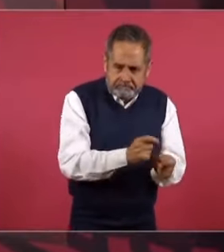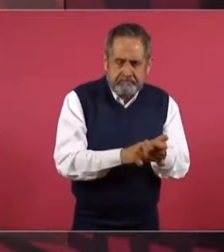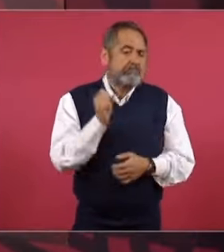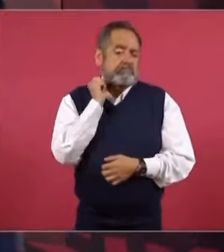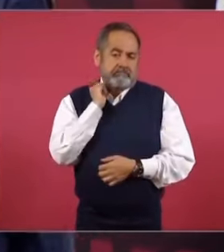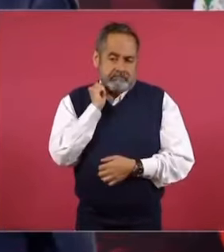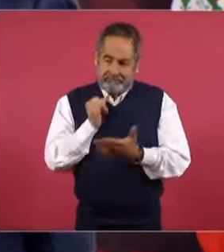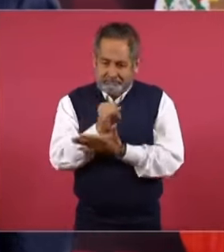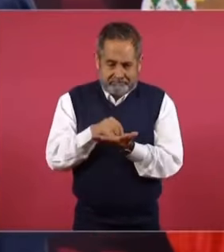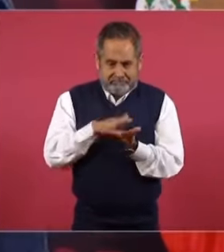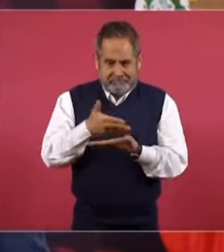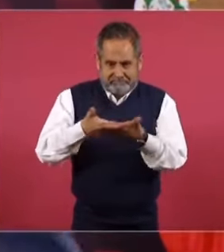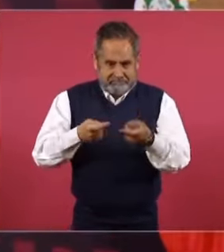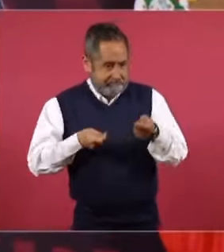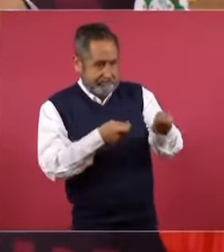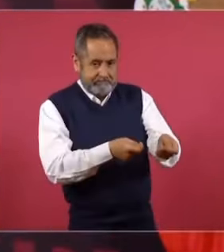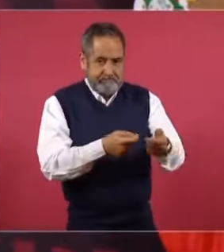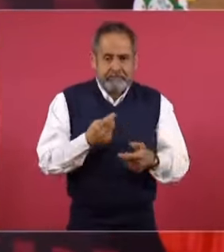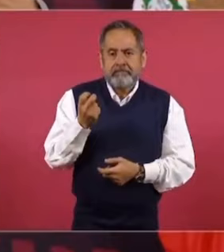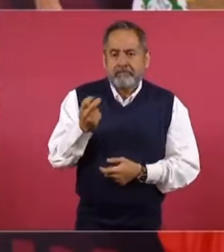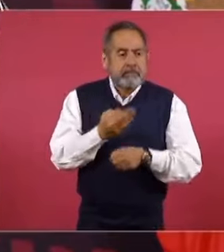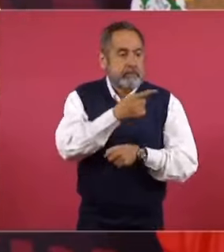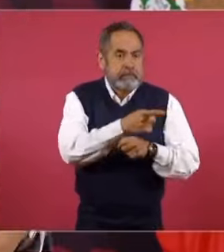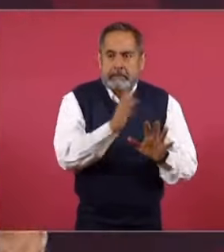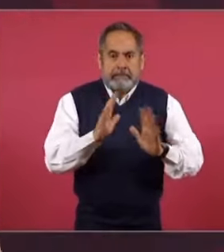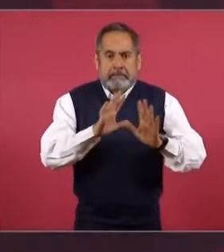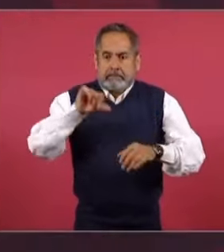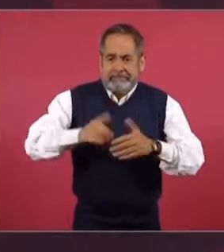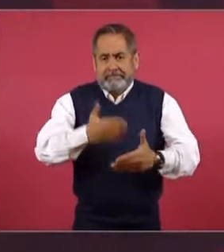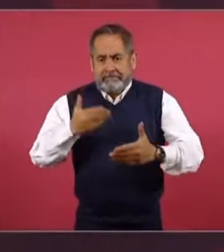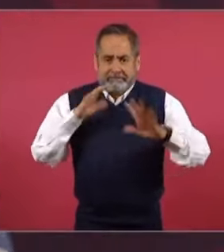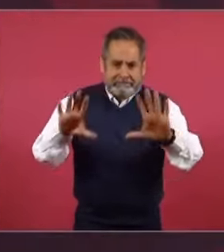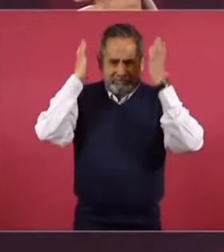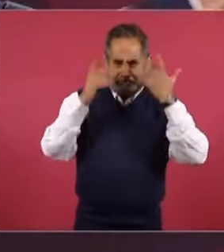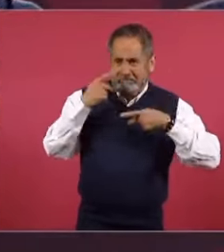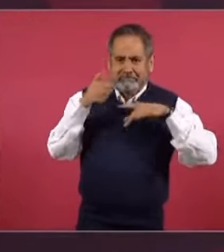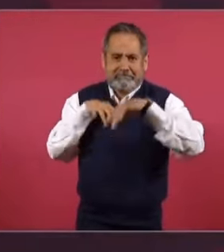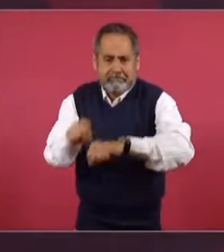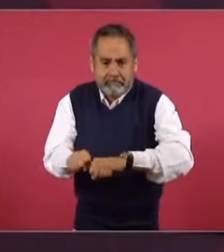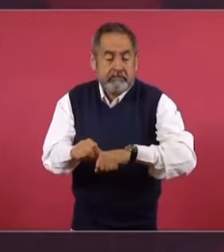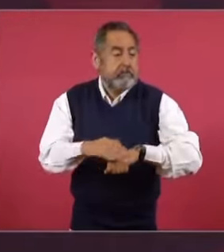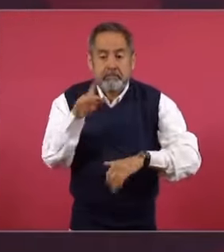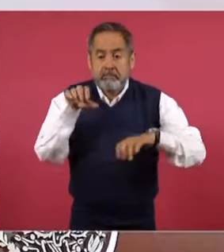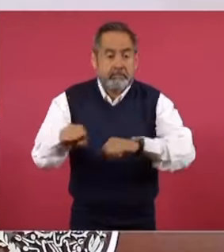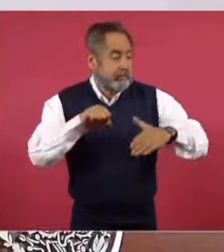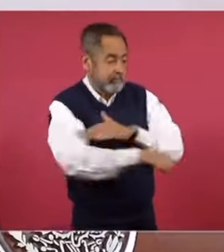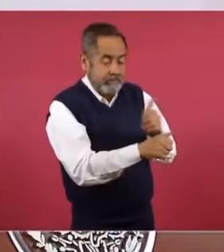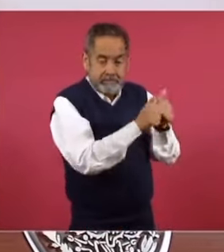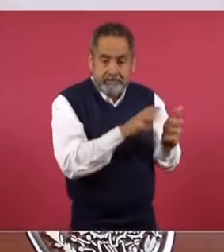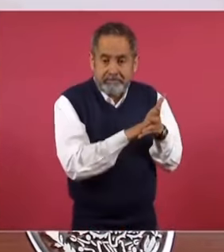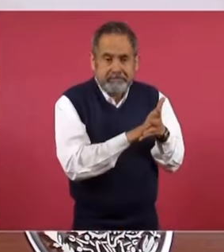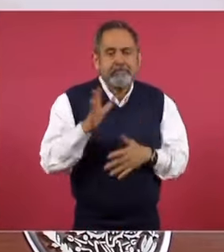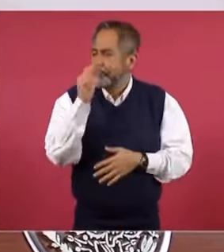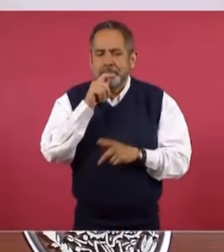senador, pues se apresuraron, porque una vez que esté en la cárcel, pues ya no